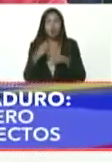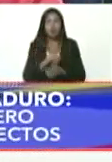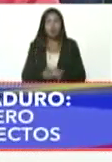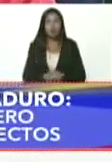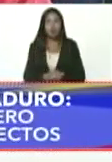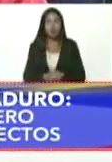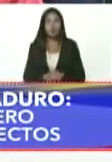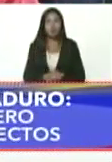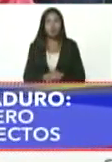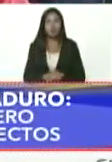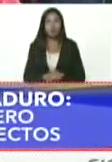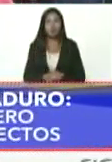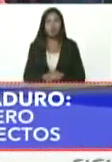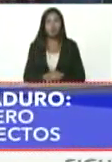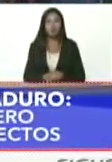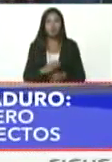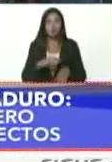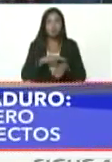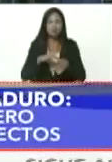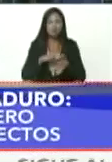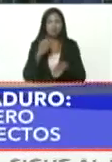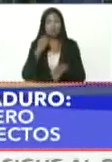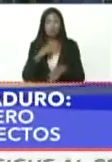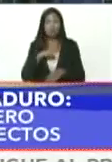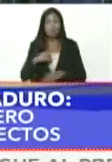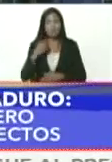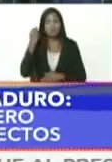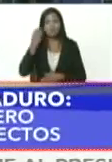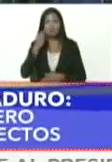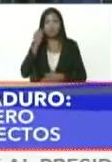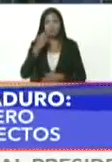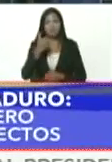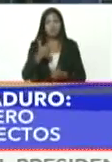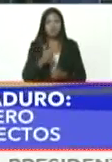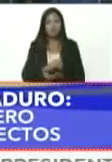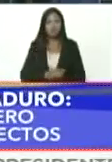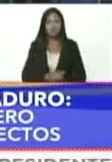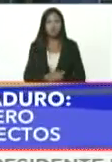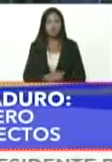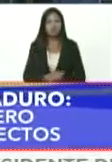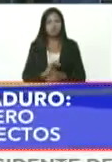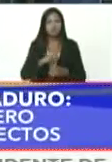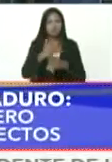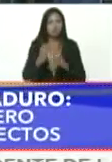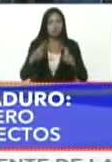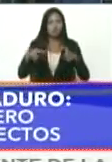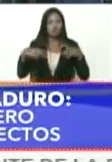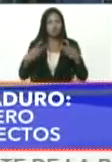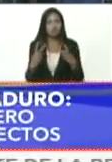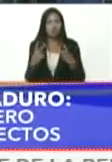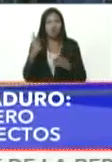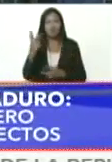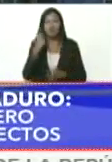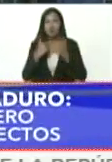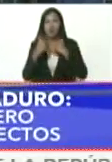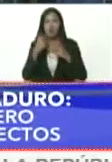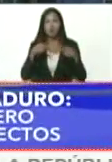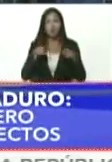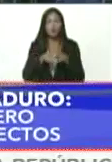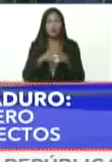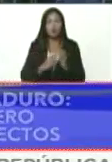Paredes. Vengo yo pensándolo y sintiendo. El plan Barrio Nuevo, Barrio Tricolor nació con el comandante